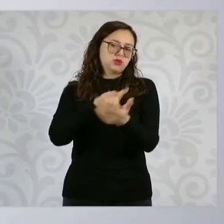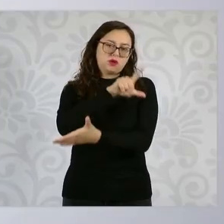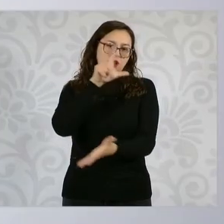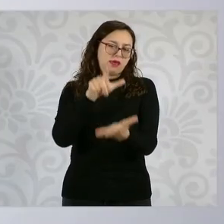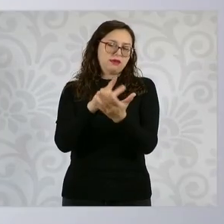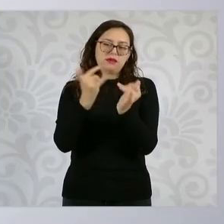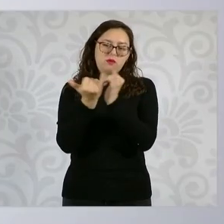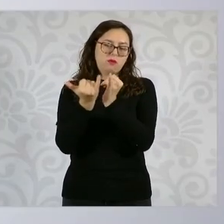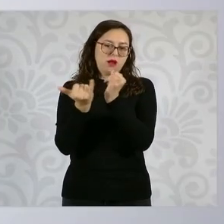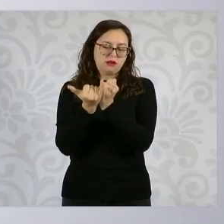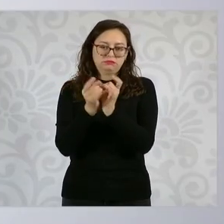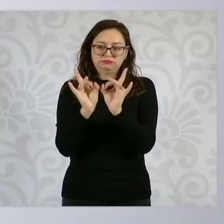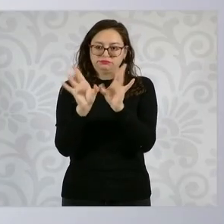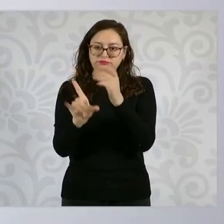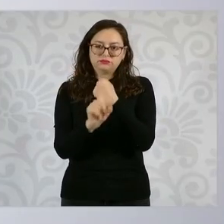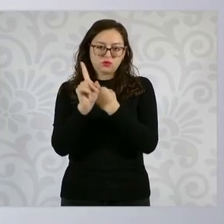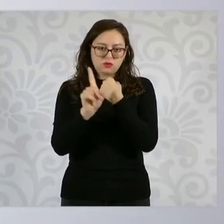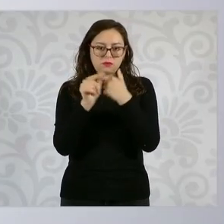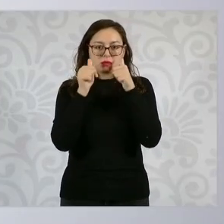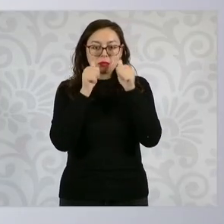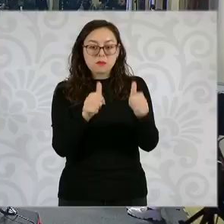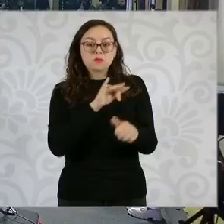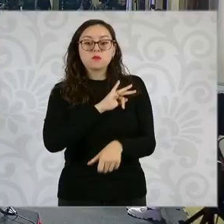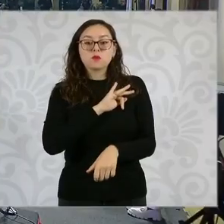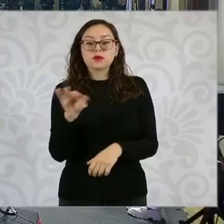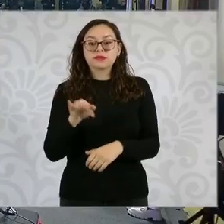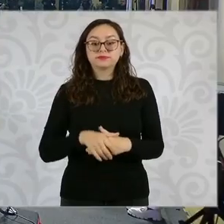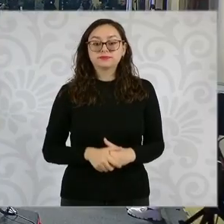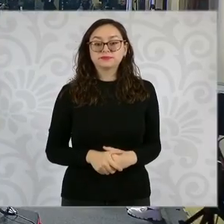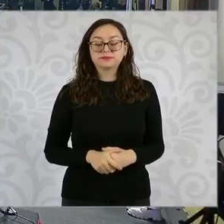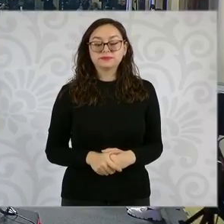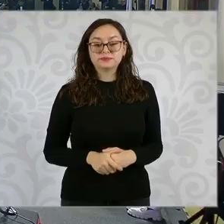para poder resolver cualquier controversia.